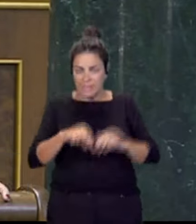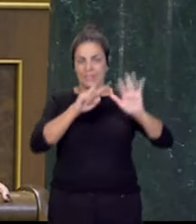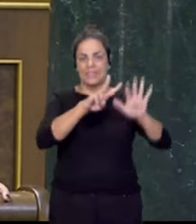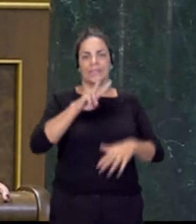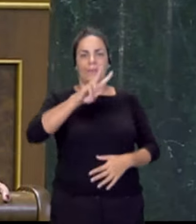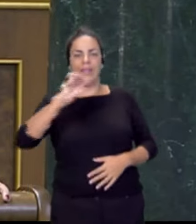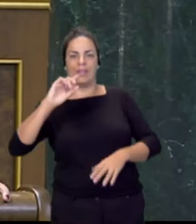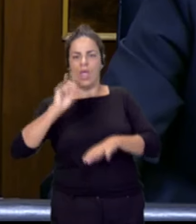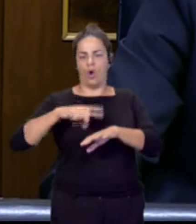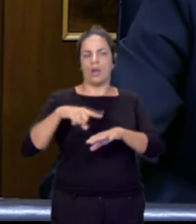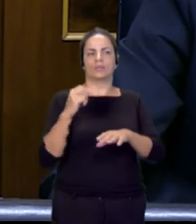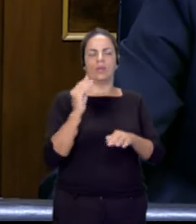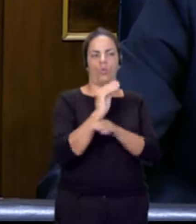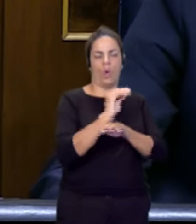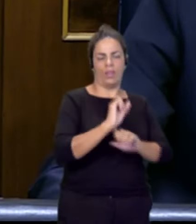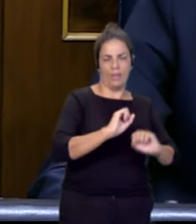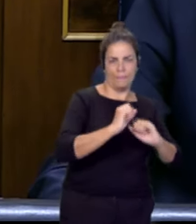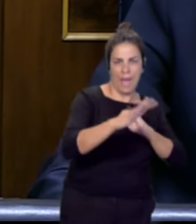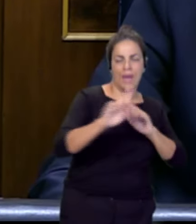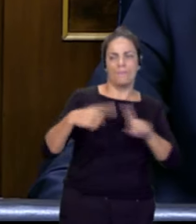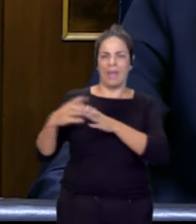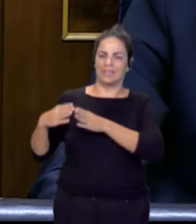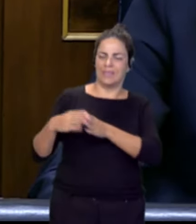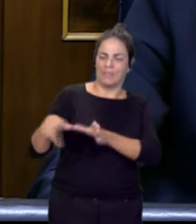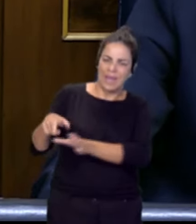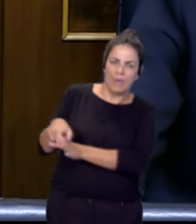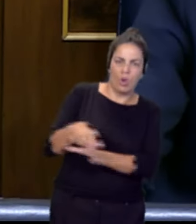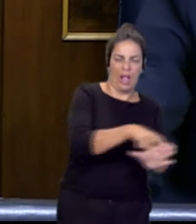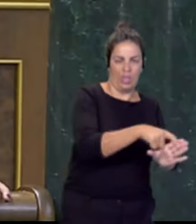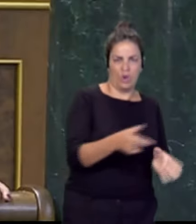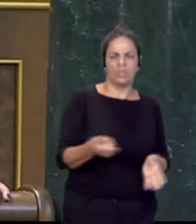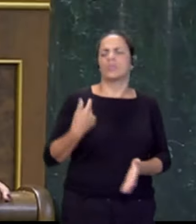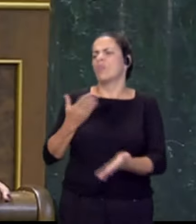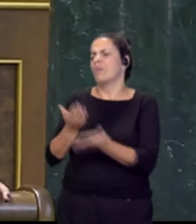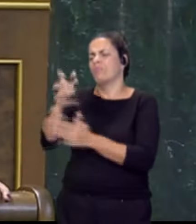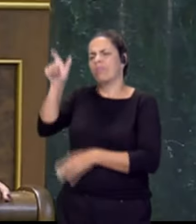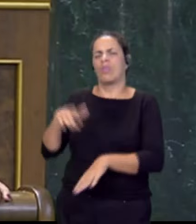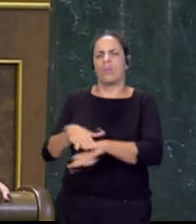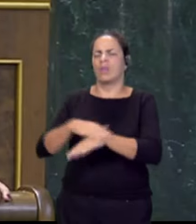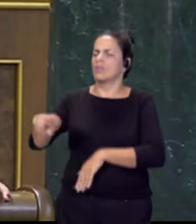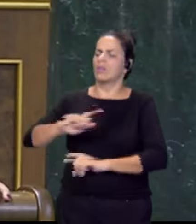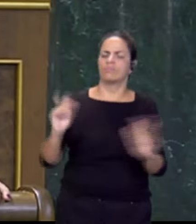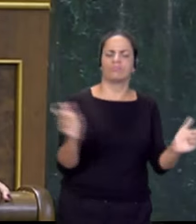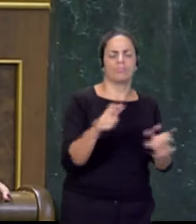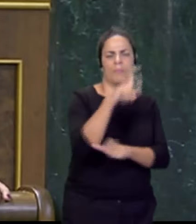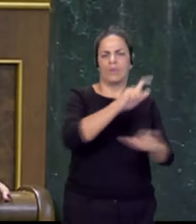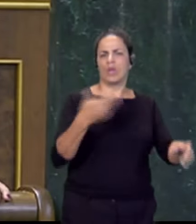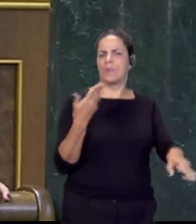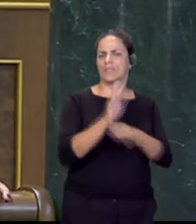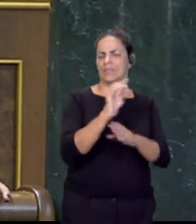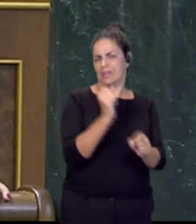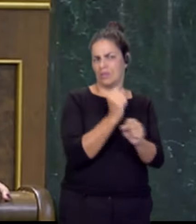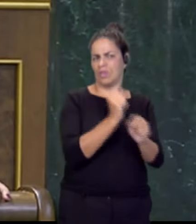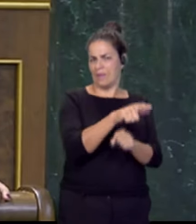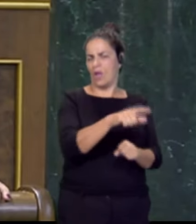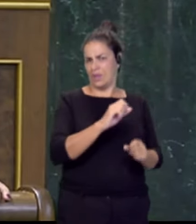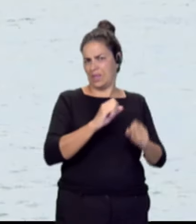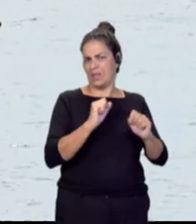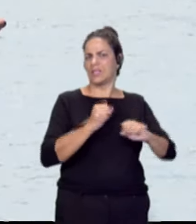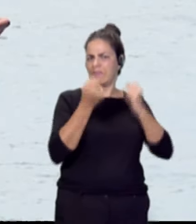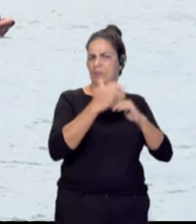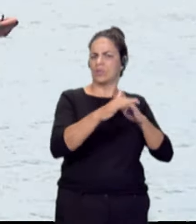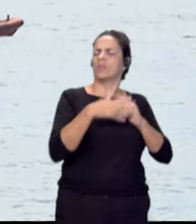y remolcadores. Le pido, ministra, que se encuentre con los representantes de los trabajadores de salvamento marítimo. Le pido que